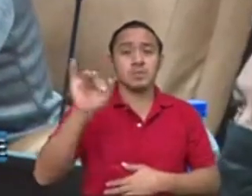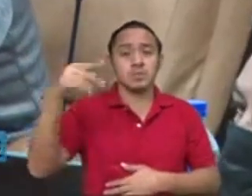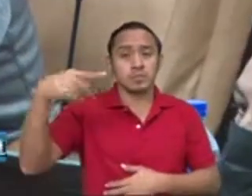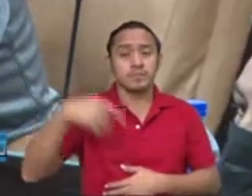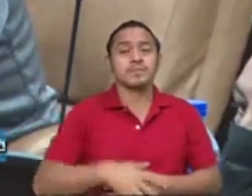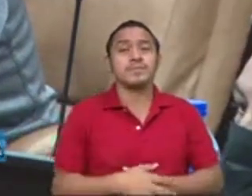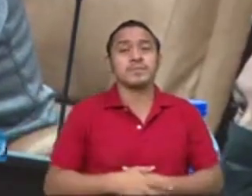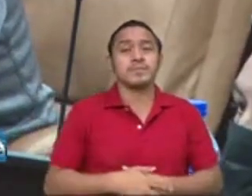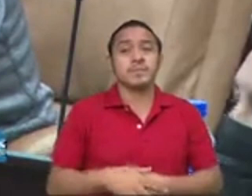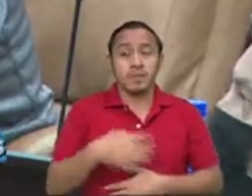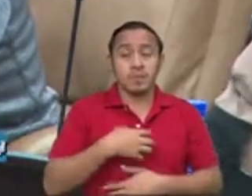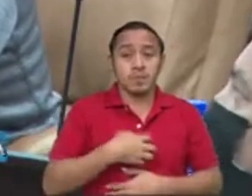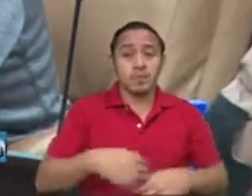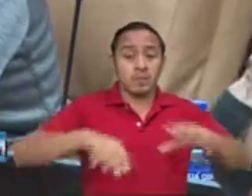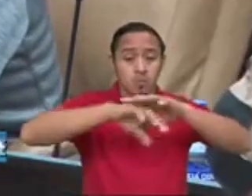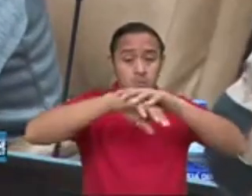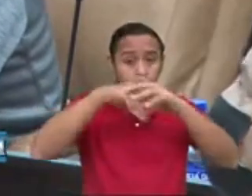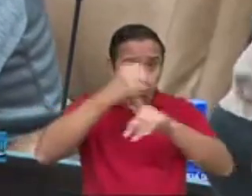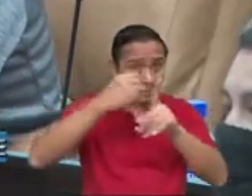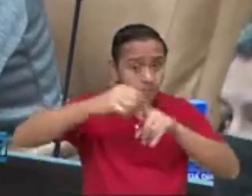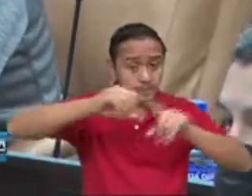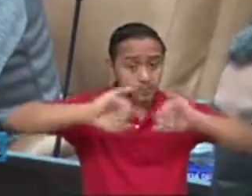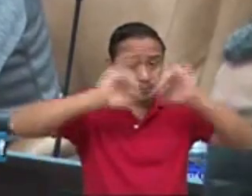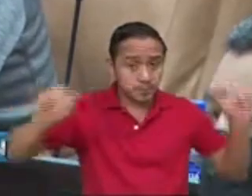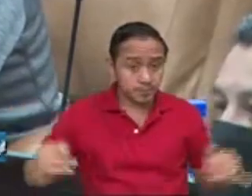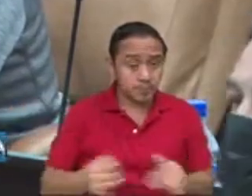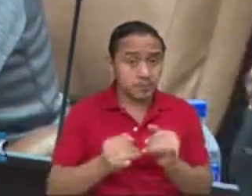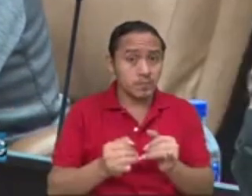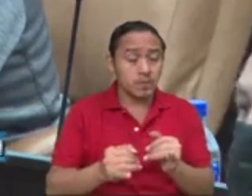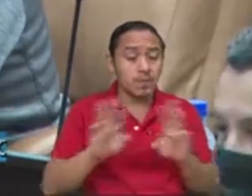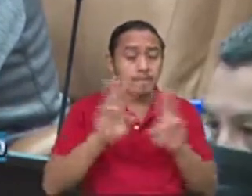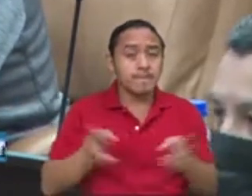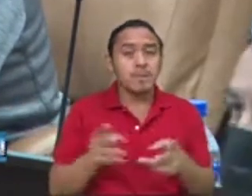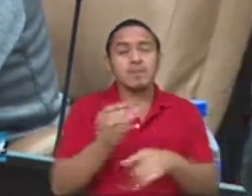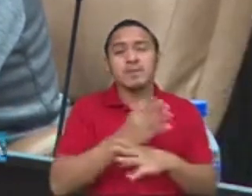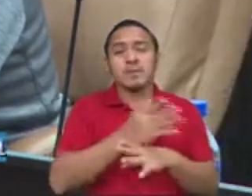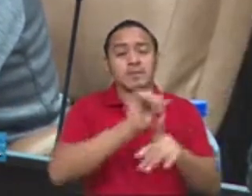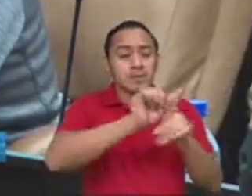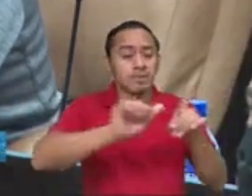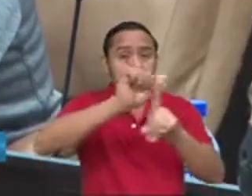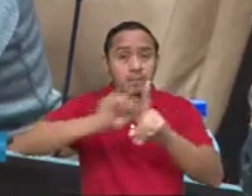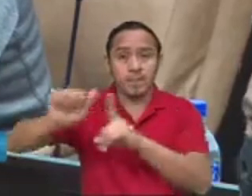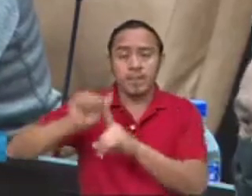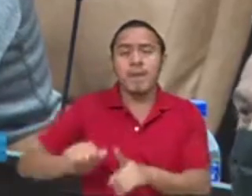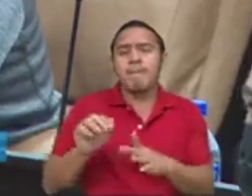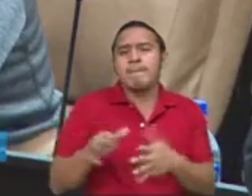Interparlamentaria, la Organización Mundial de los Parlamentos Nacionales, en un momento